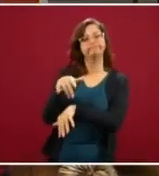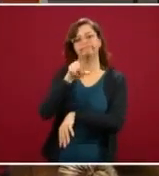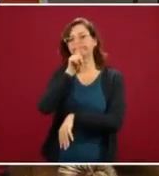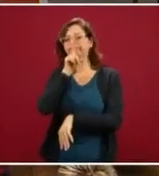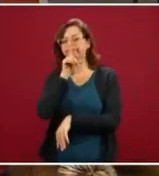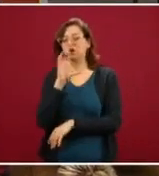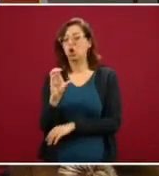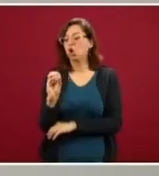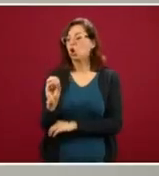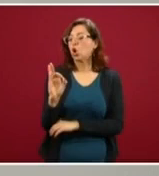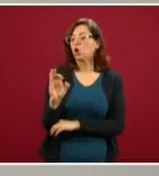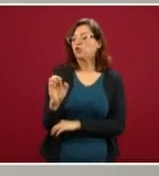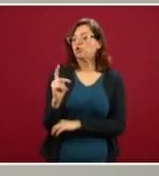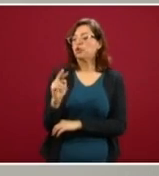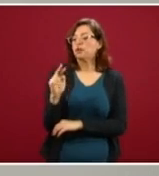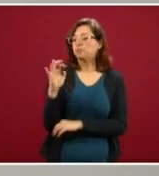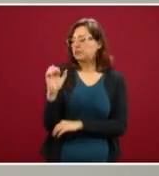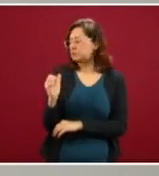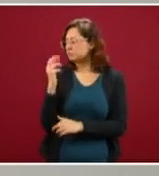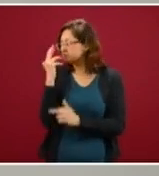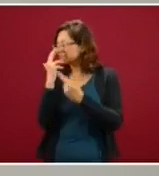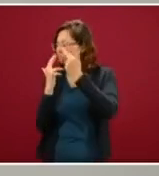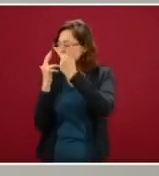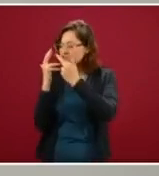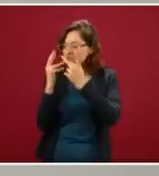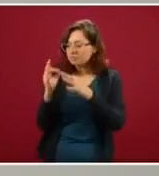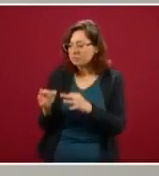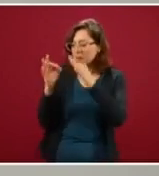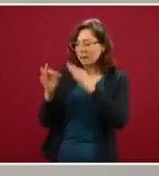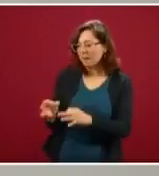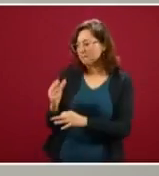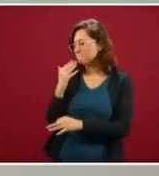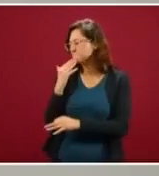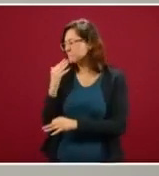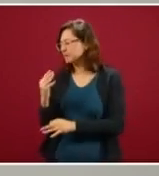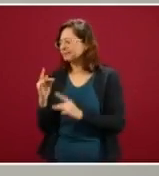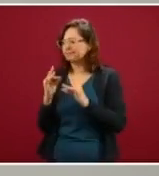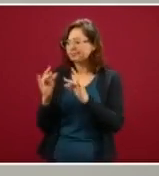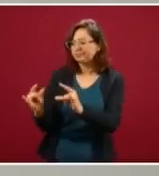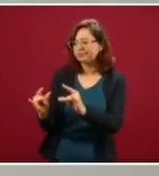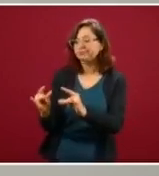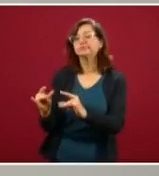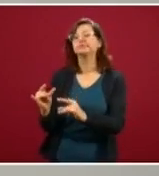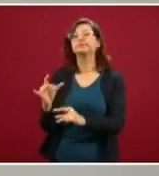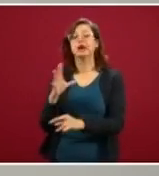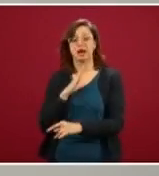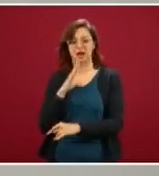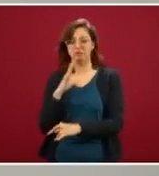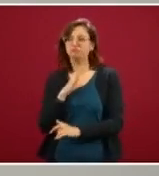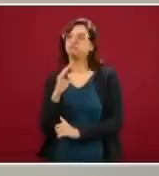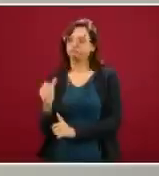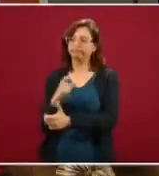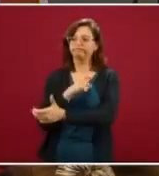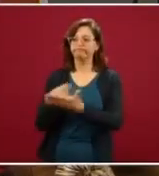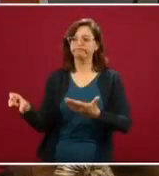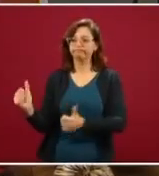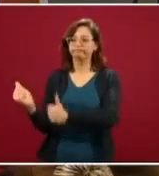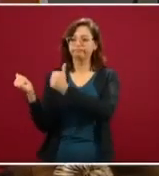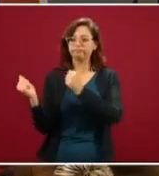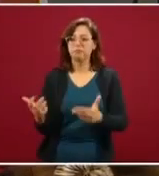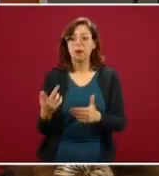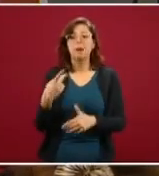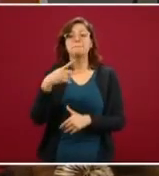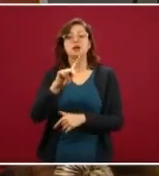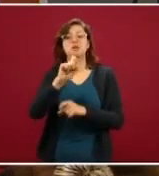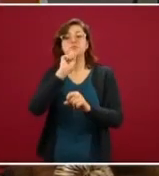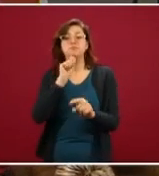realiza COFEPRIS para garantizar la seguridad, la eficacia y la calidad, pero además quedan siempre